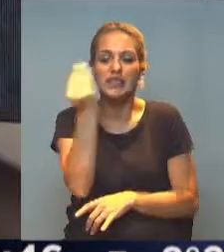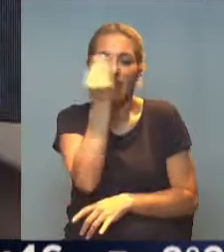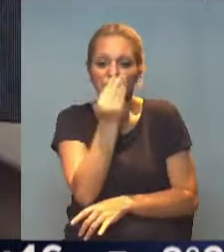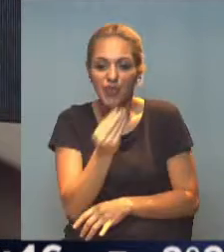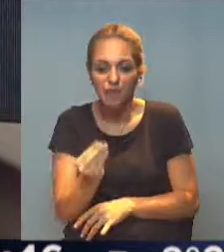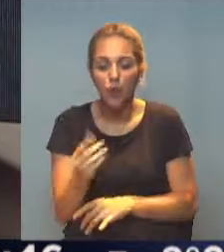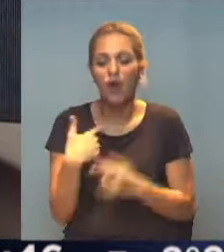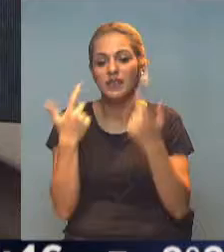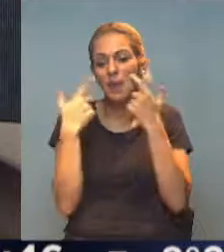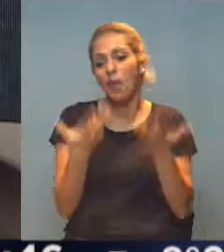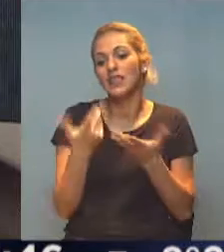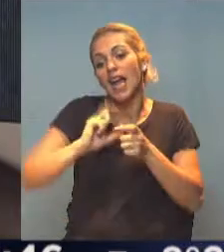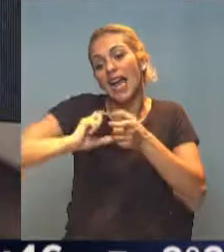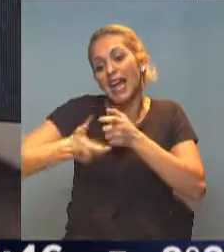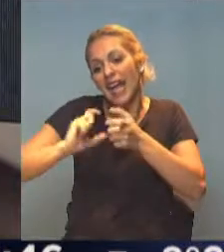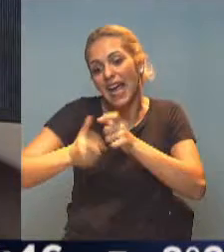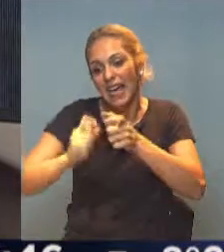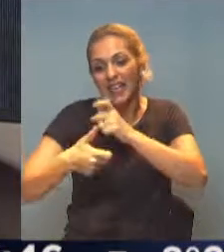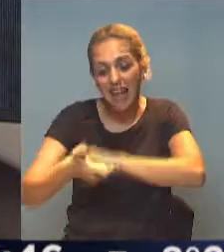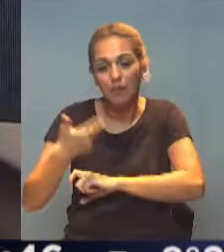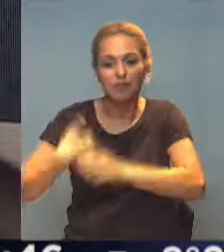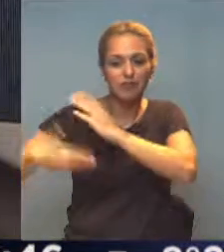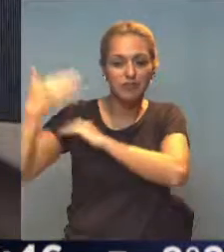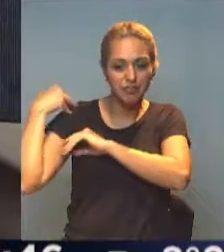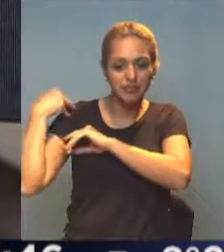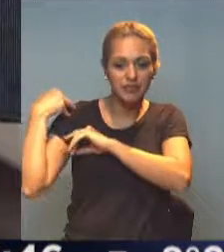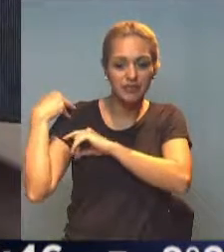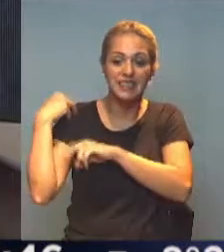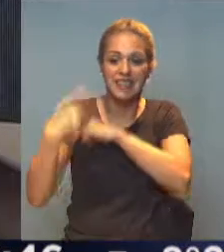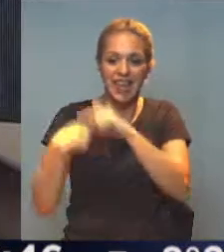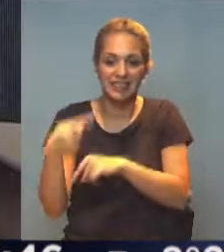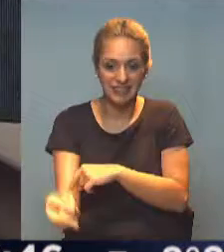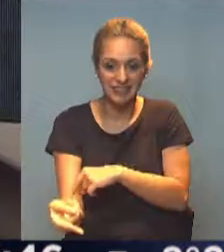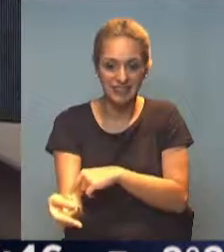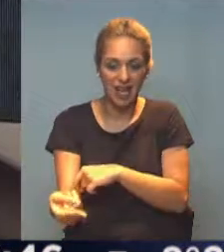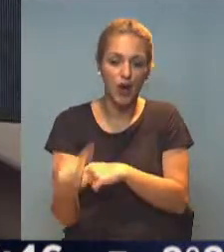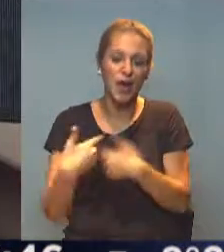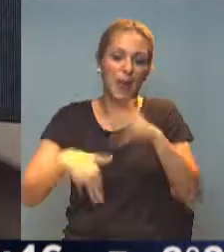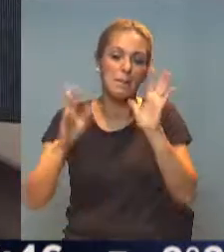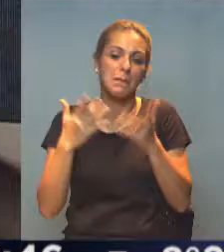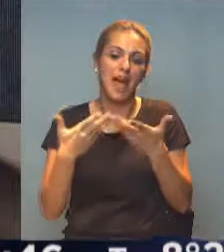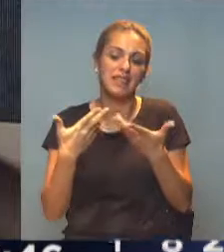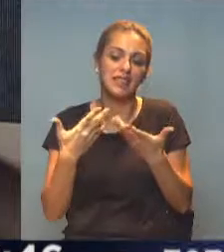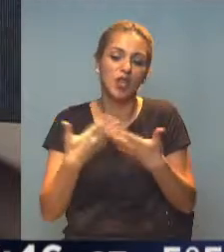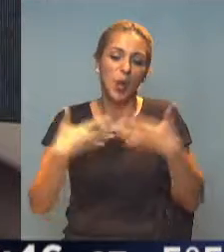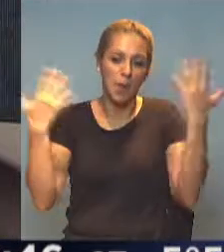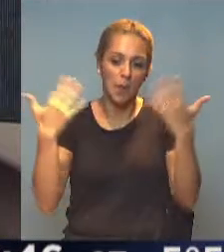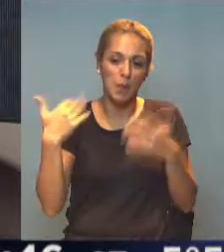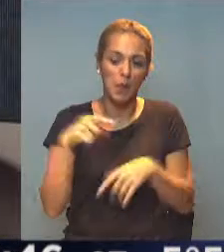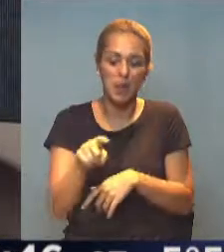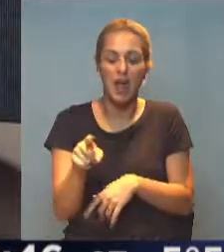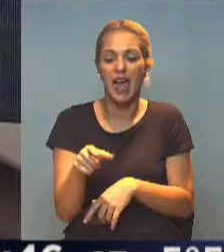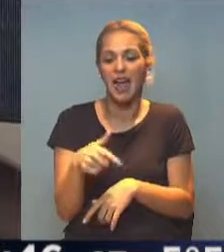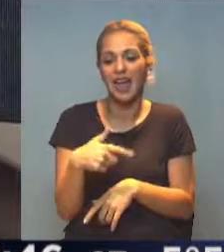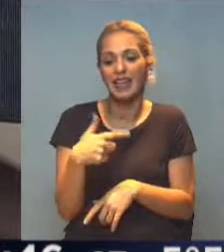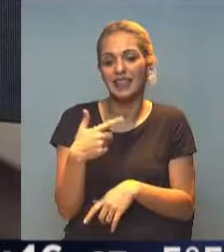reflejan el traspaso de los que eran los ídolos de la radiofonía argentina al que terminó siendo el medio más popular del siglo XX, la televisión, pasando